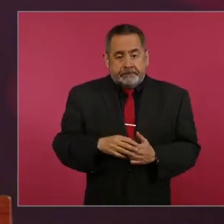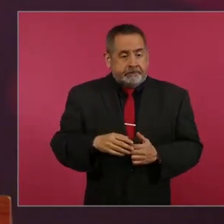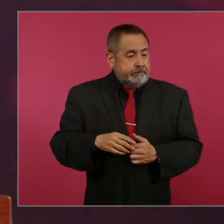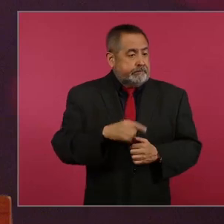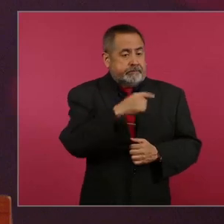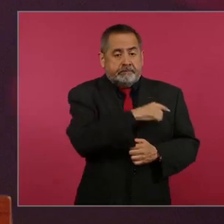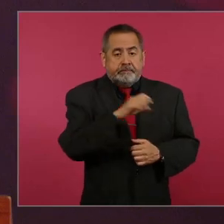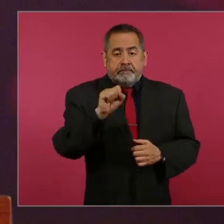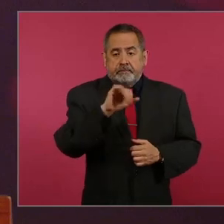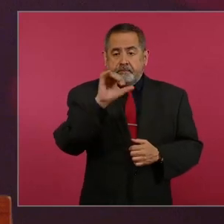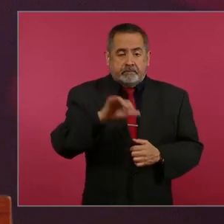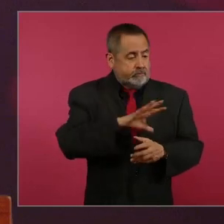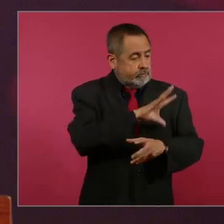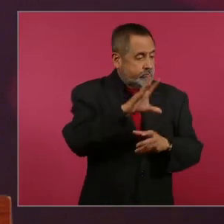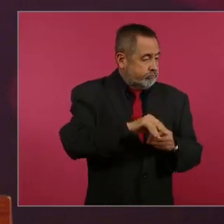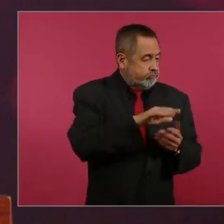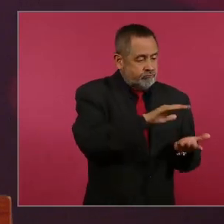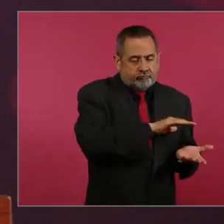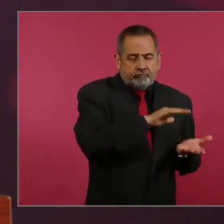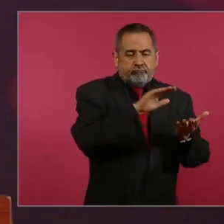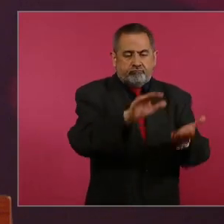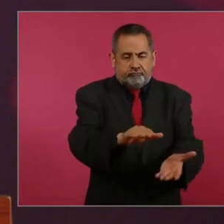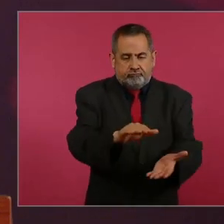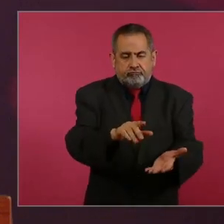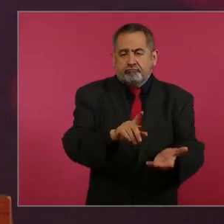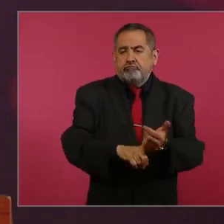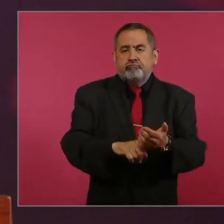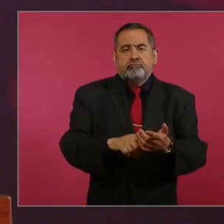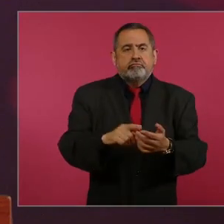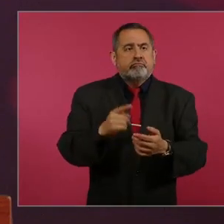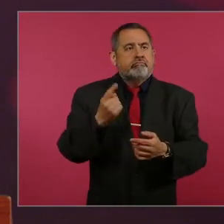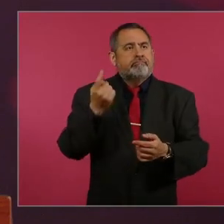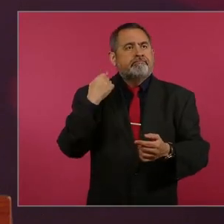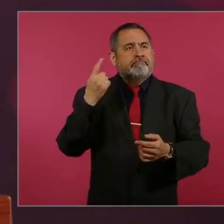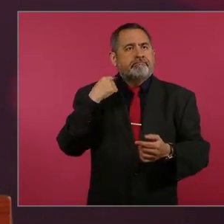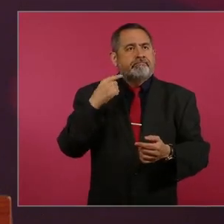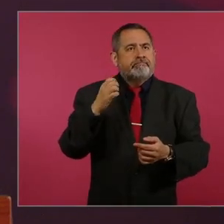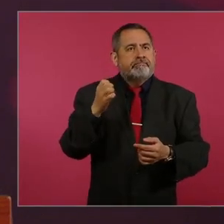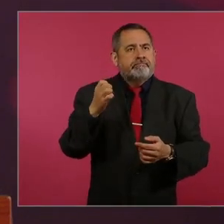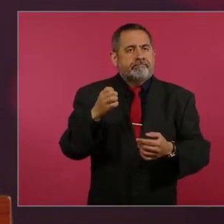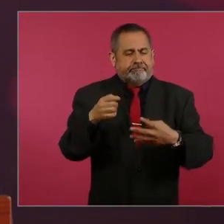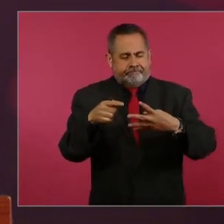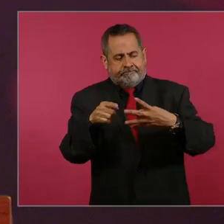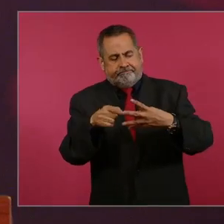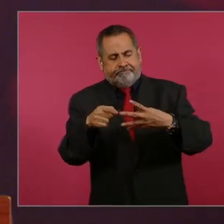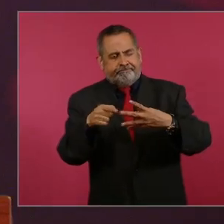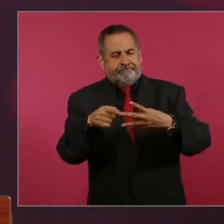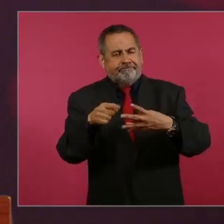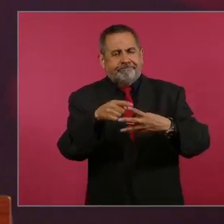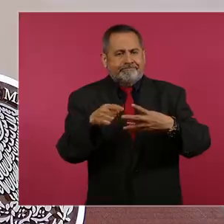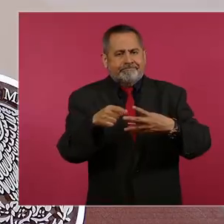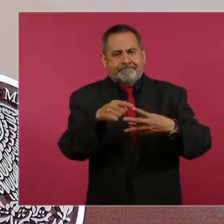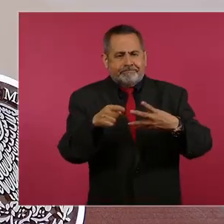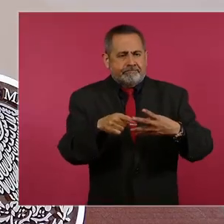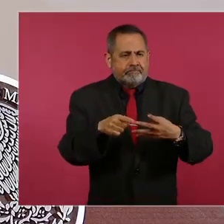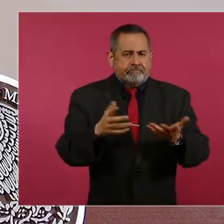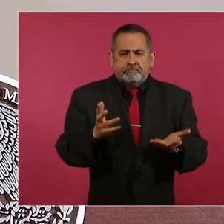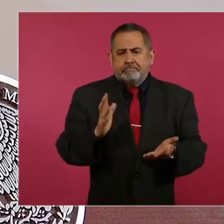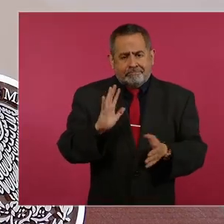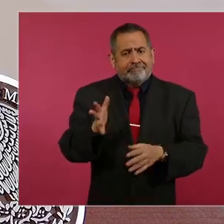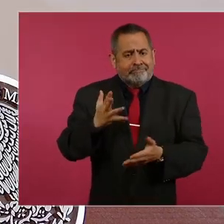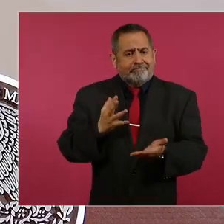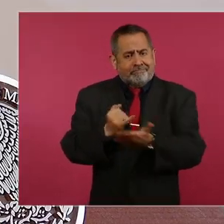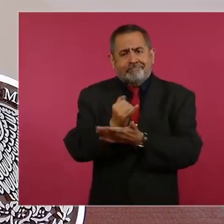regresados casi todos a más tardar en la primera quincena de enero de este año, podríamos ya tener